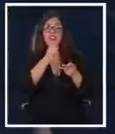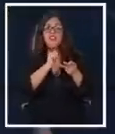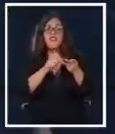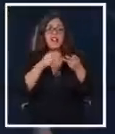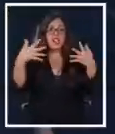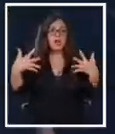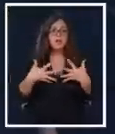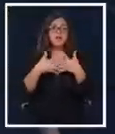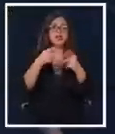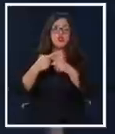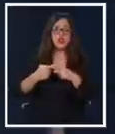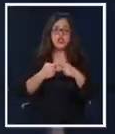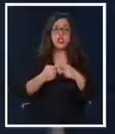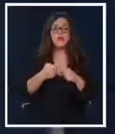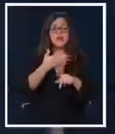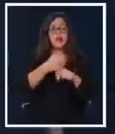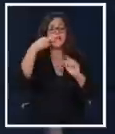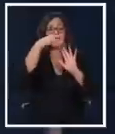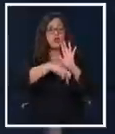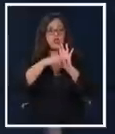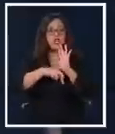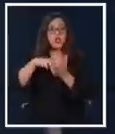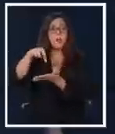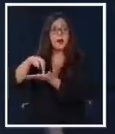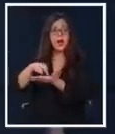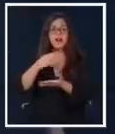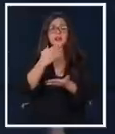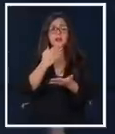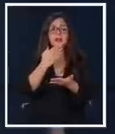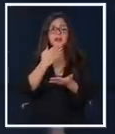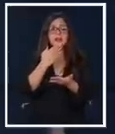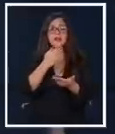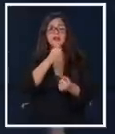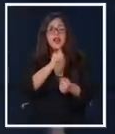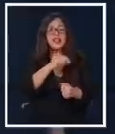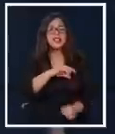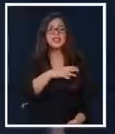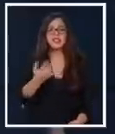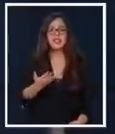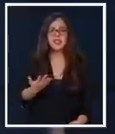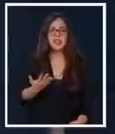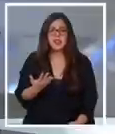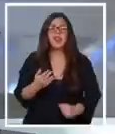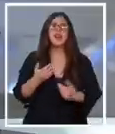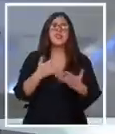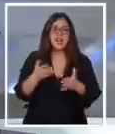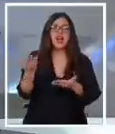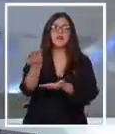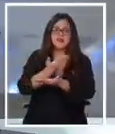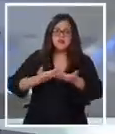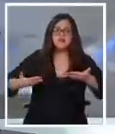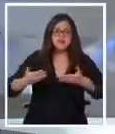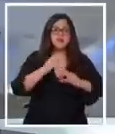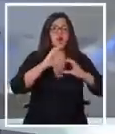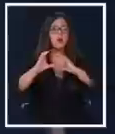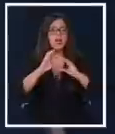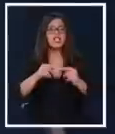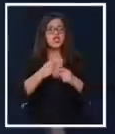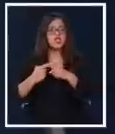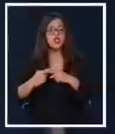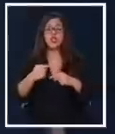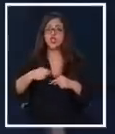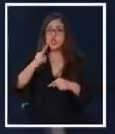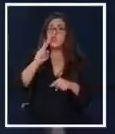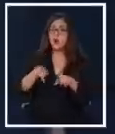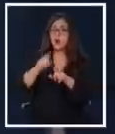tenemos una serie de proyectos tanto parlamentarios pero no solamente parlamentarios lo que falta en chile es más diálogo social por eso yo veo